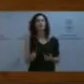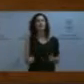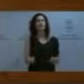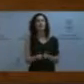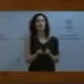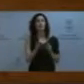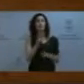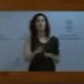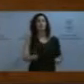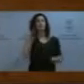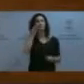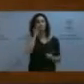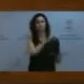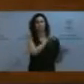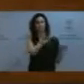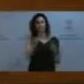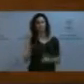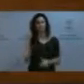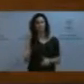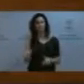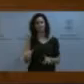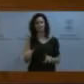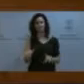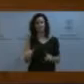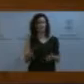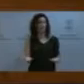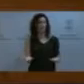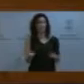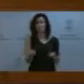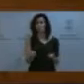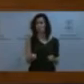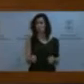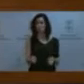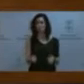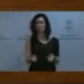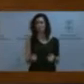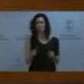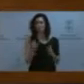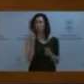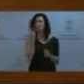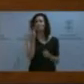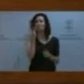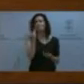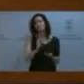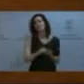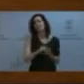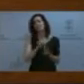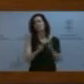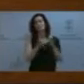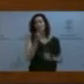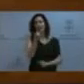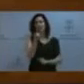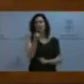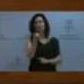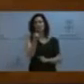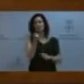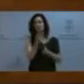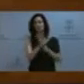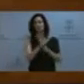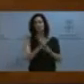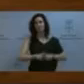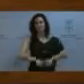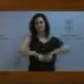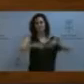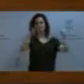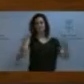destino turístico relevante y los números pueden triplicarse e incluso más. Yo me quedo con el